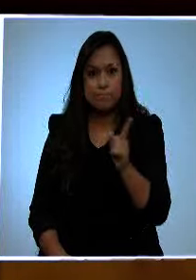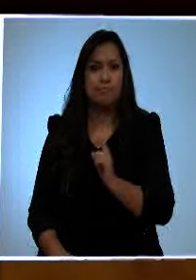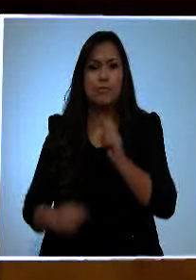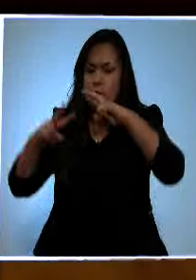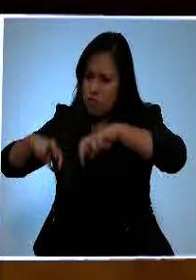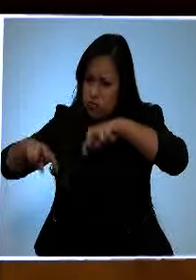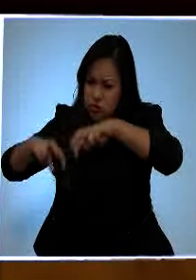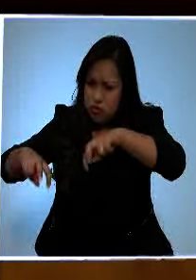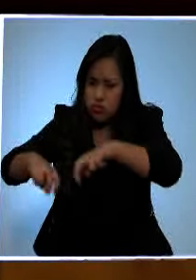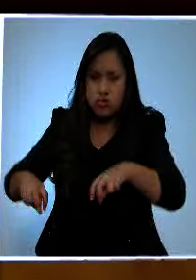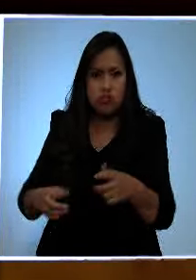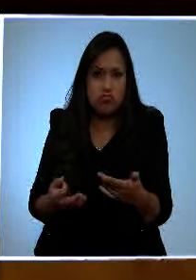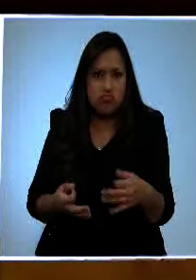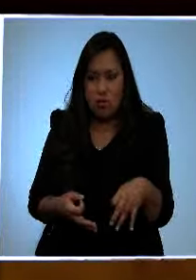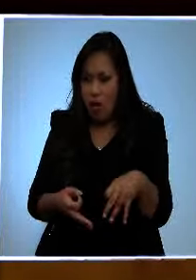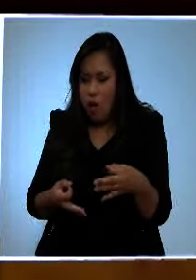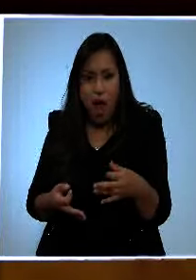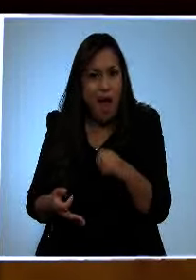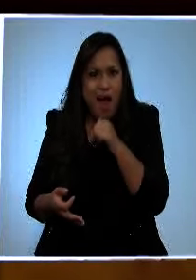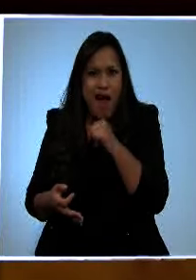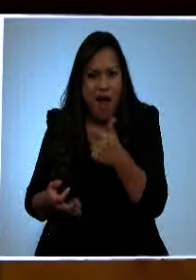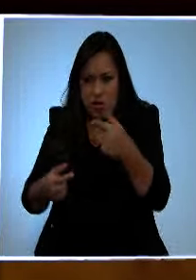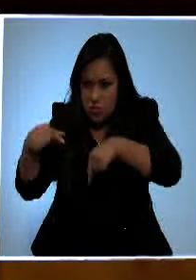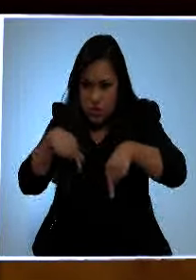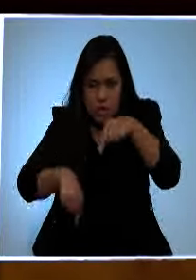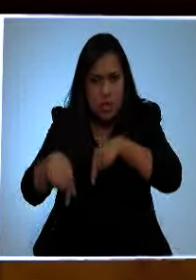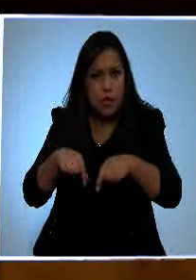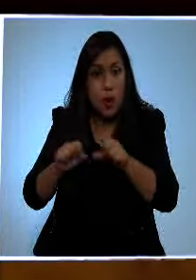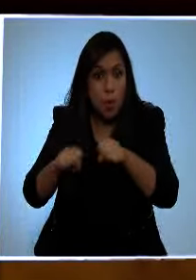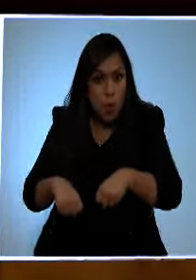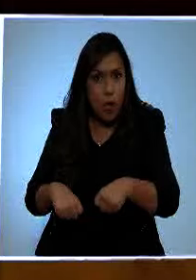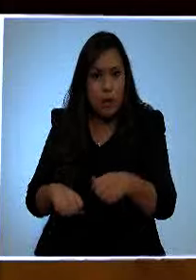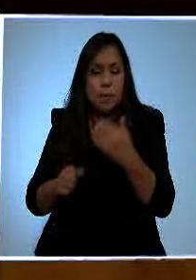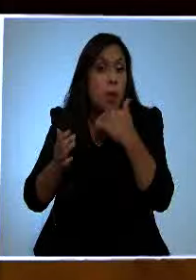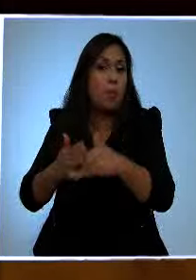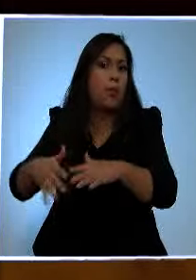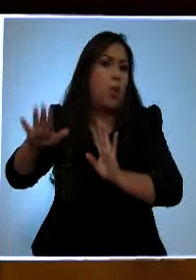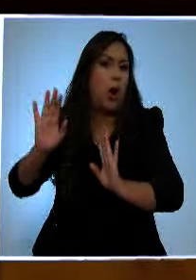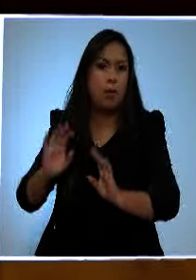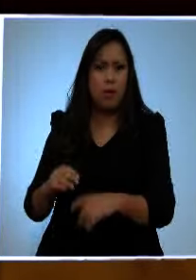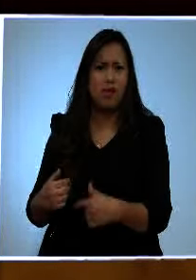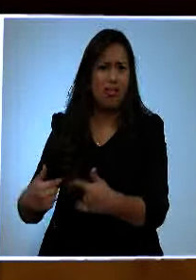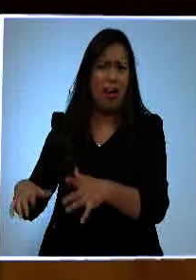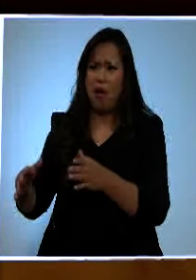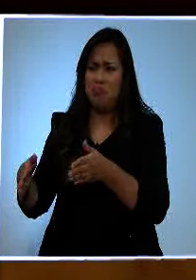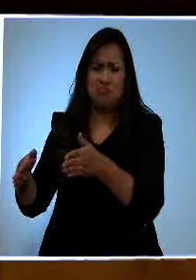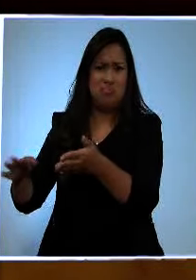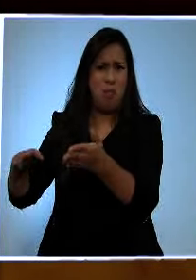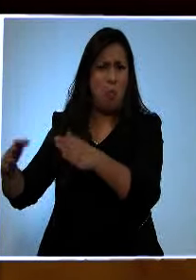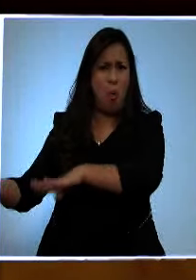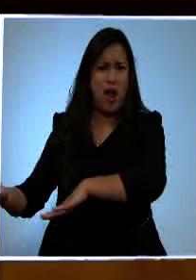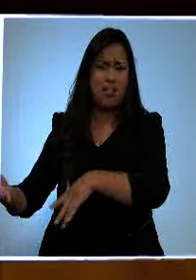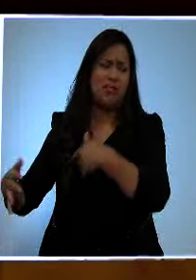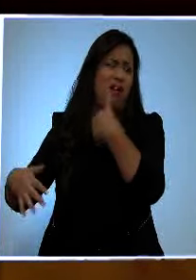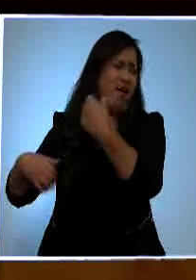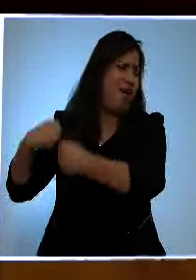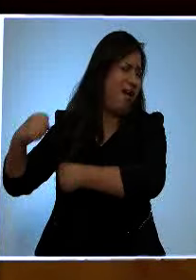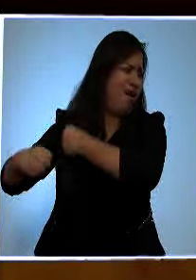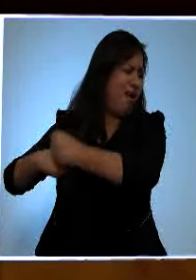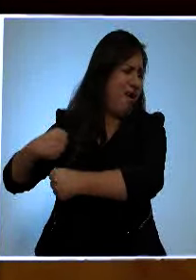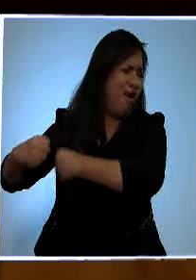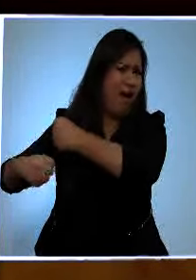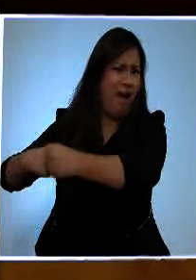rehidratar El cadáver Porque podríamos encontrar cadáveres completamente momificados completamente putrefactos y el doctor los